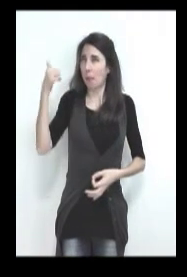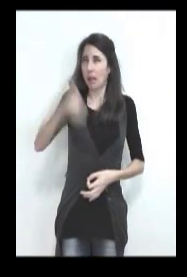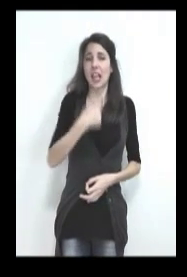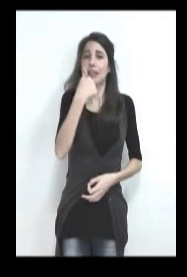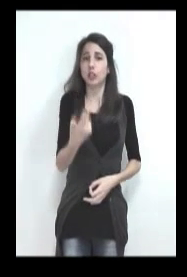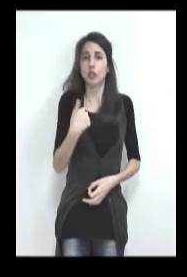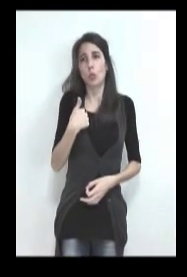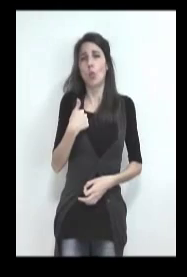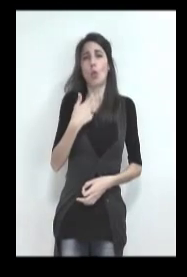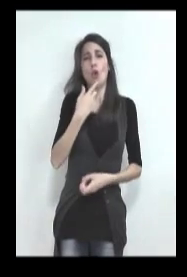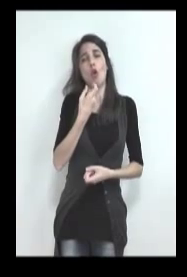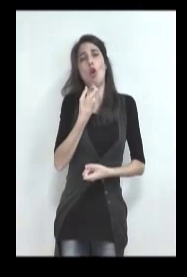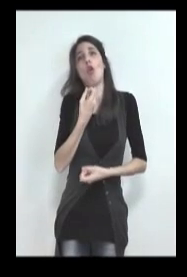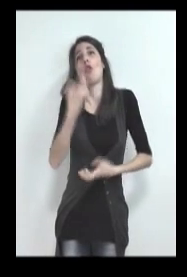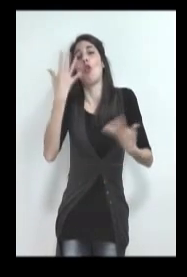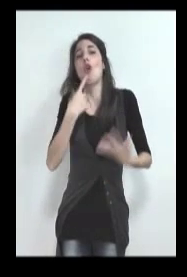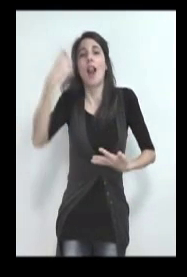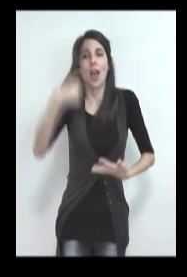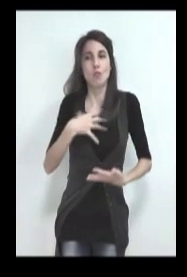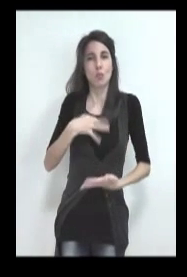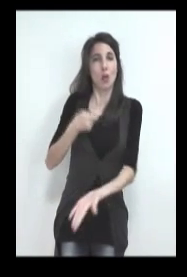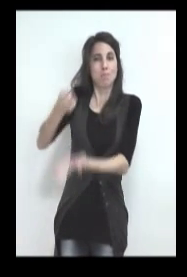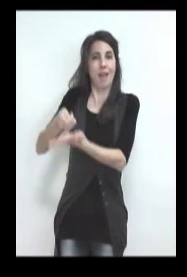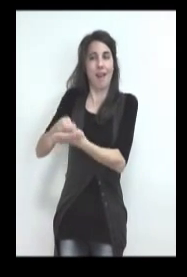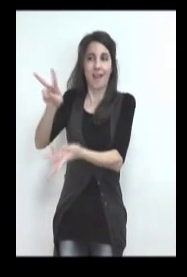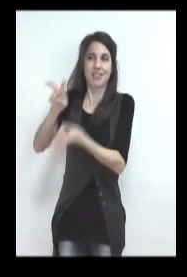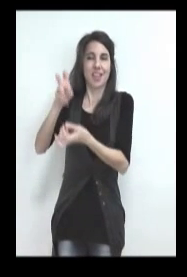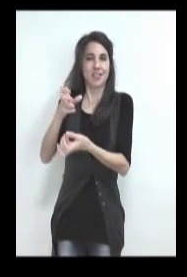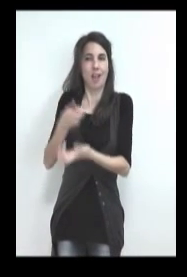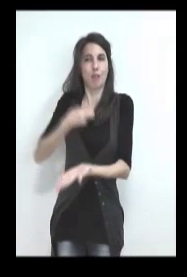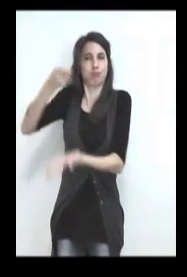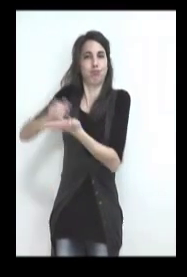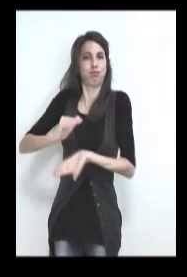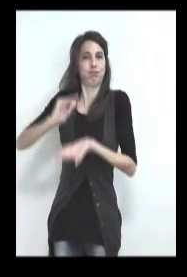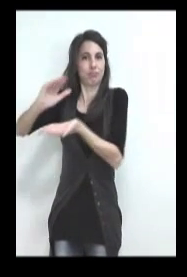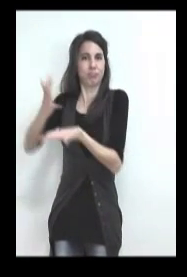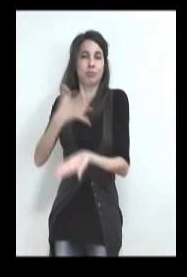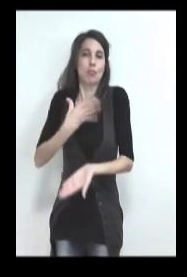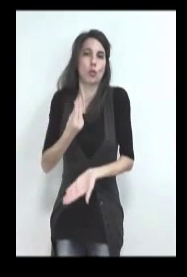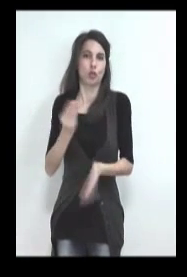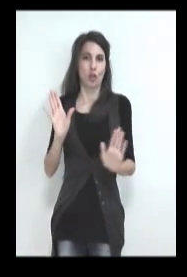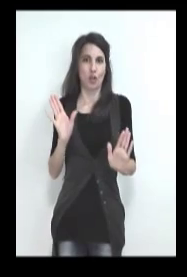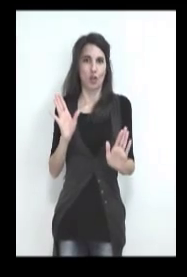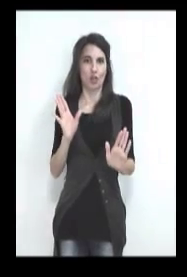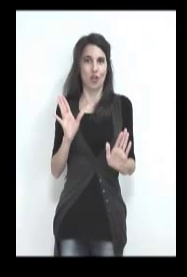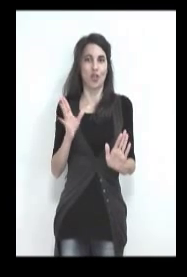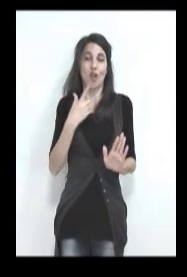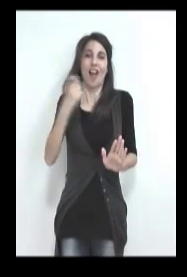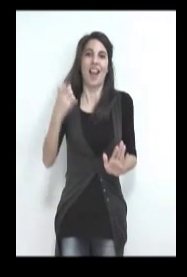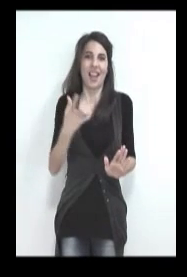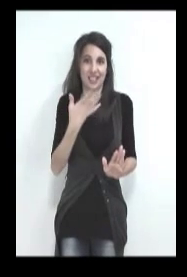sería muy bueno para mí y seguro que tampoco malo para Hacienda o para el Estado, pero obtenemos